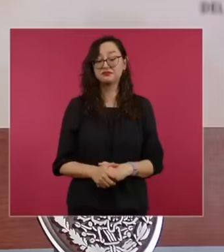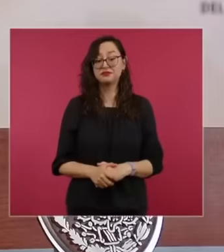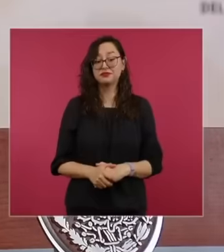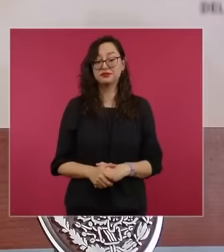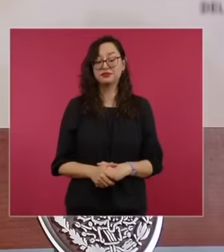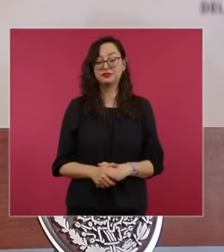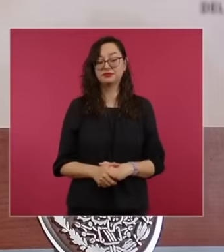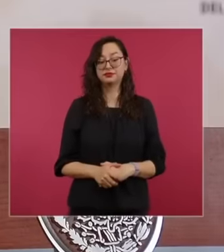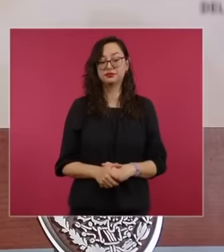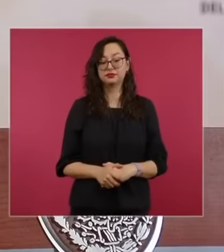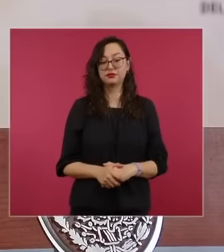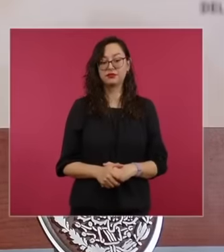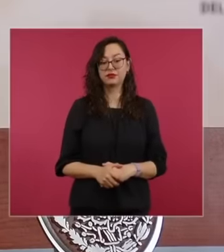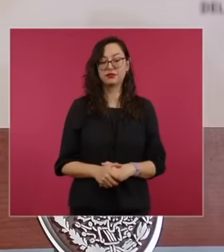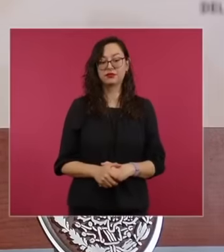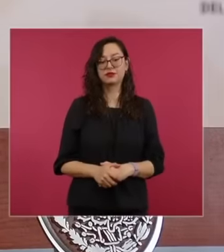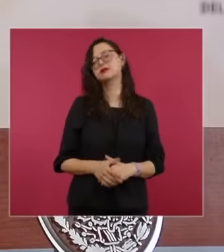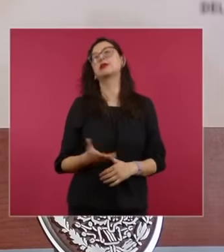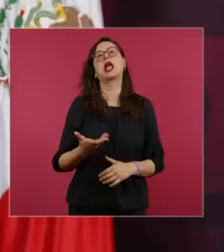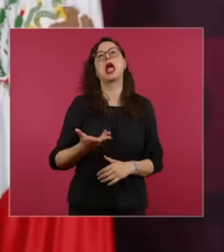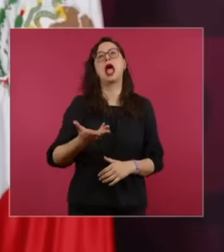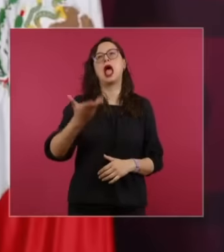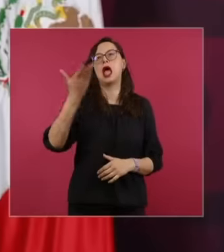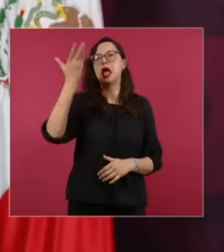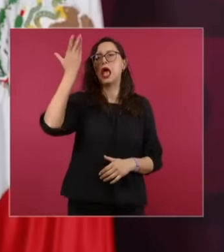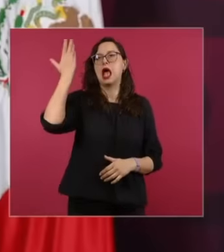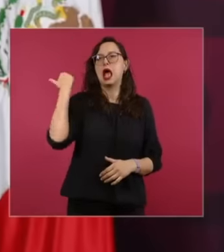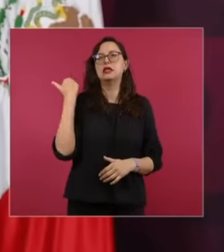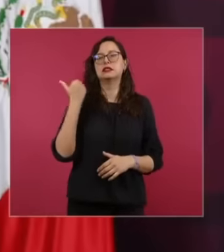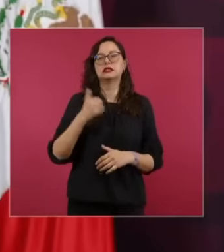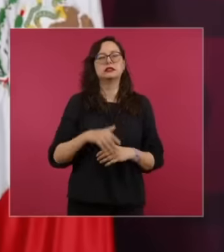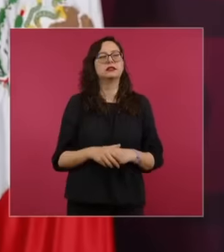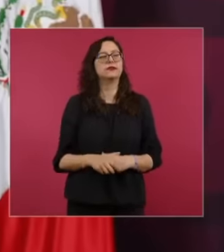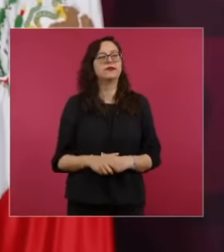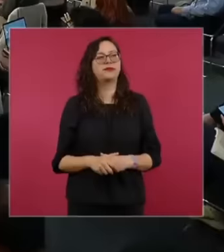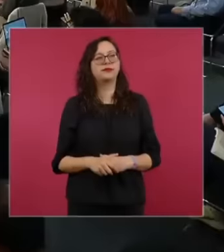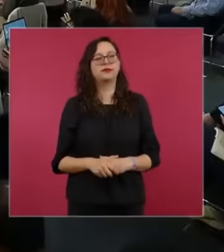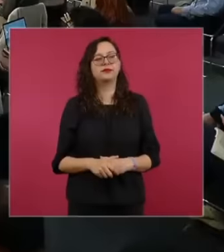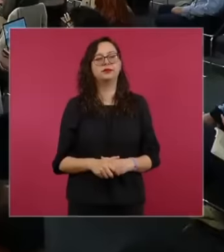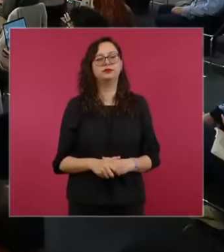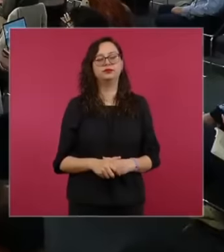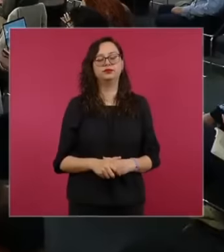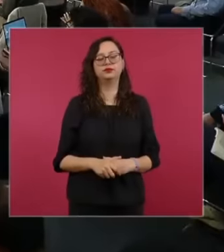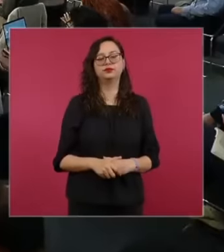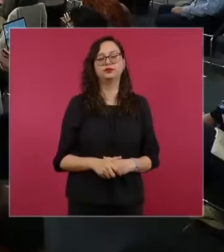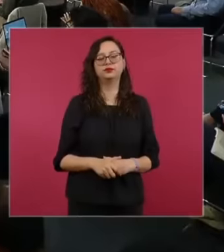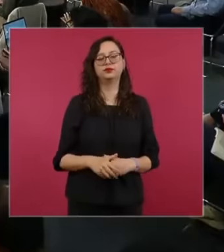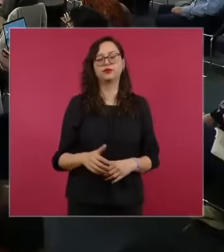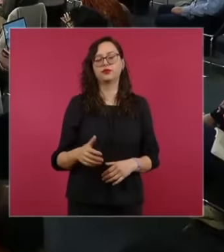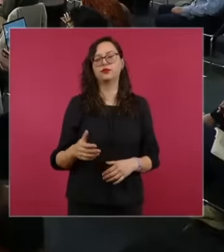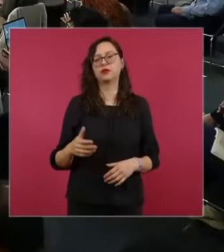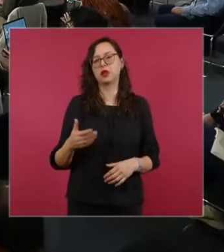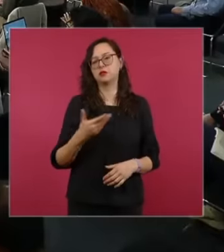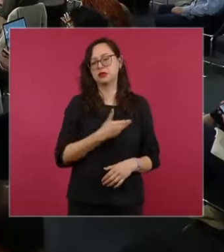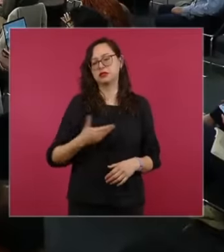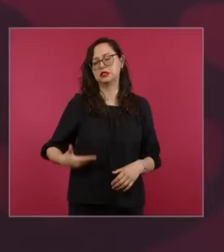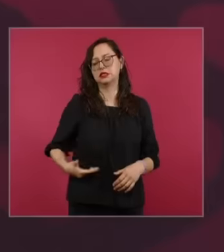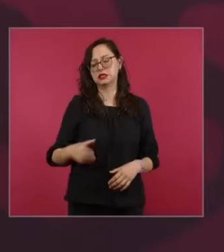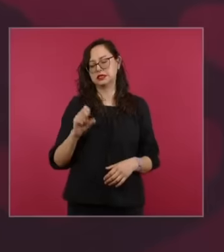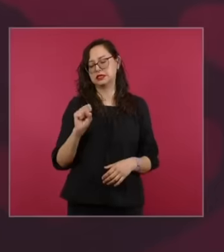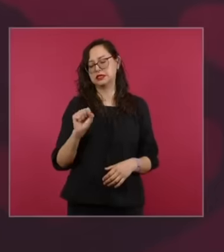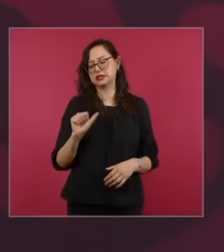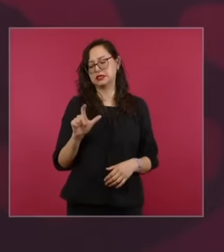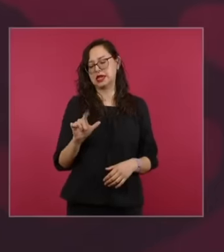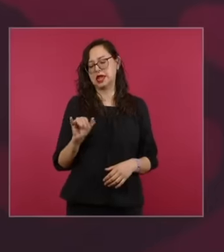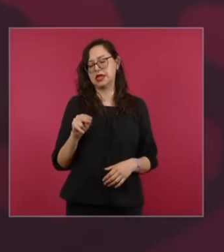me platicó un empresario que fue a ver a Salinas, ya se los comenté